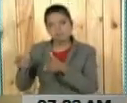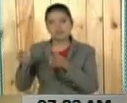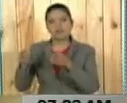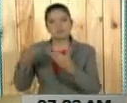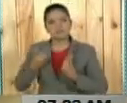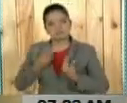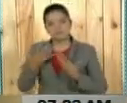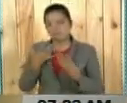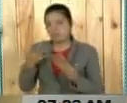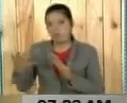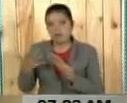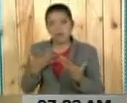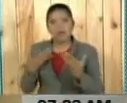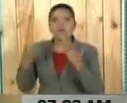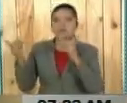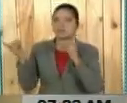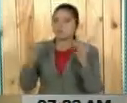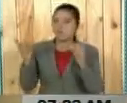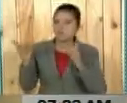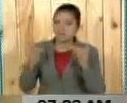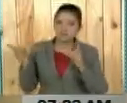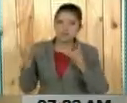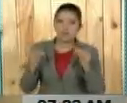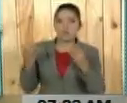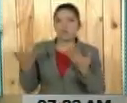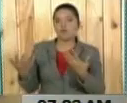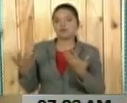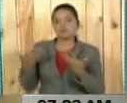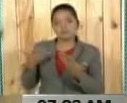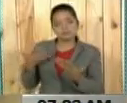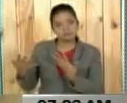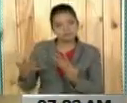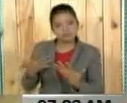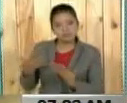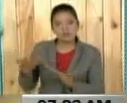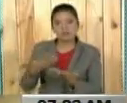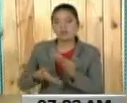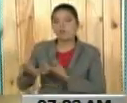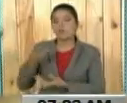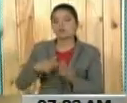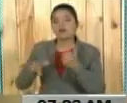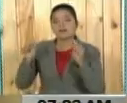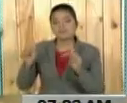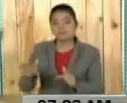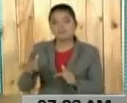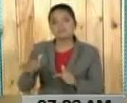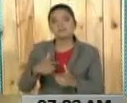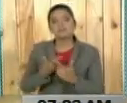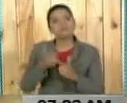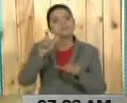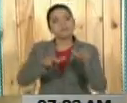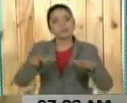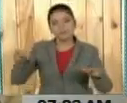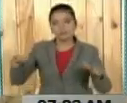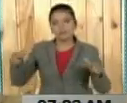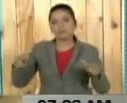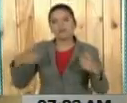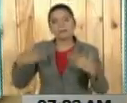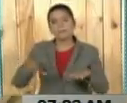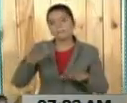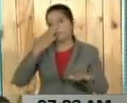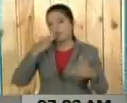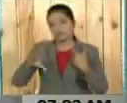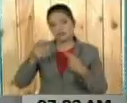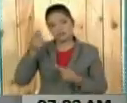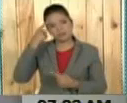de diálogo, de discusión, de negociación, en una mesa de negociación, pues estas personas pasarán a la historia.